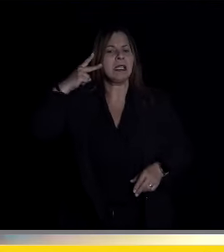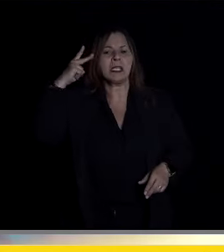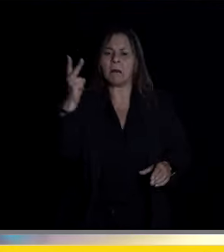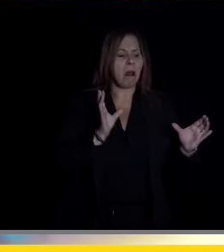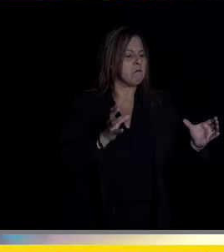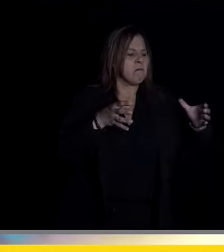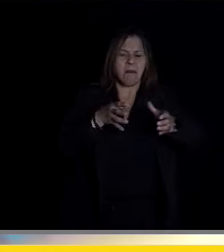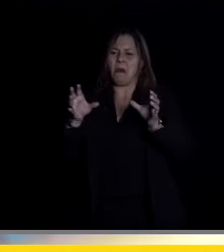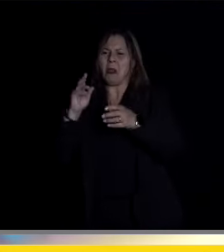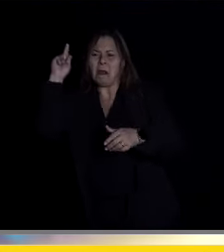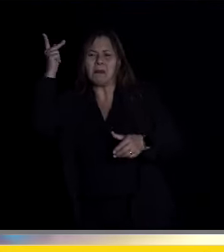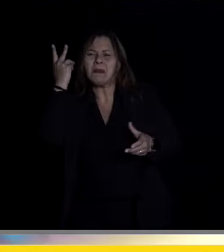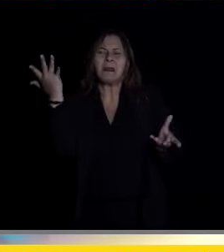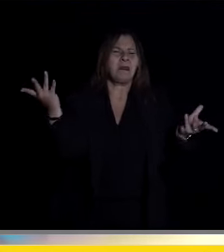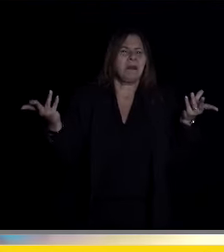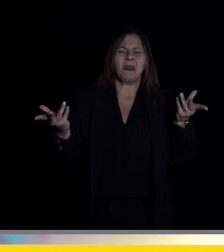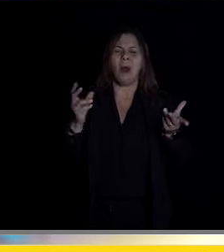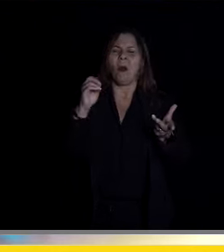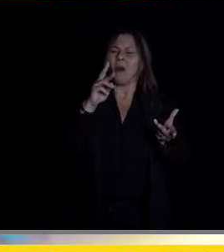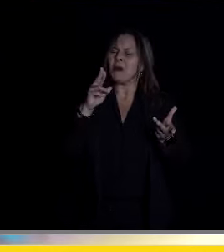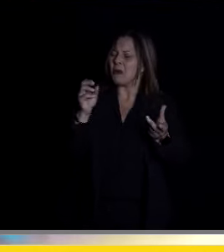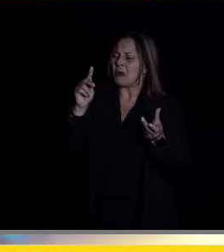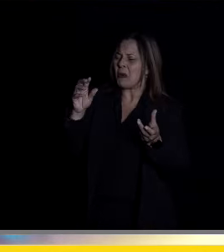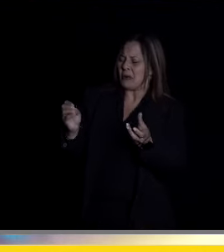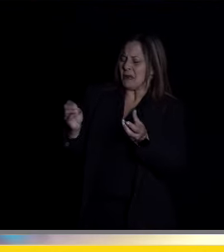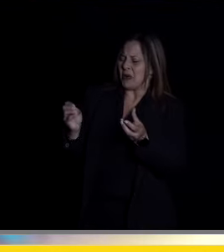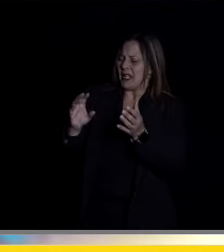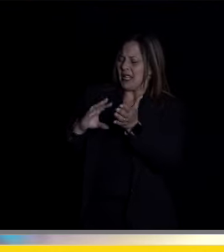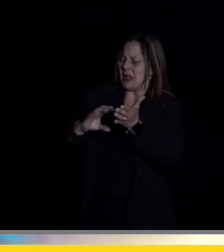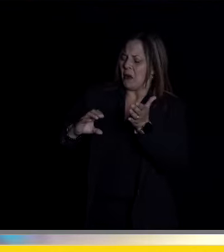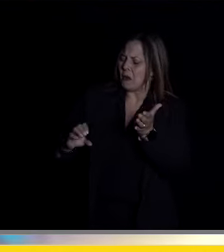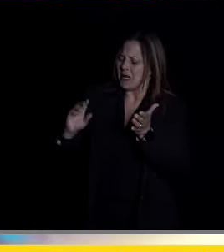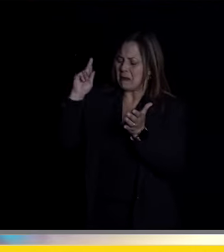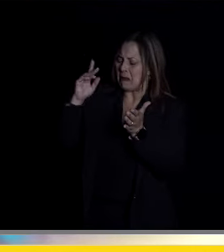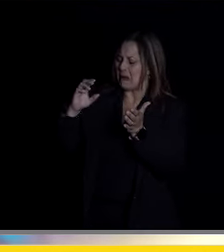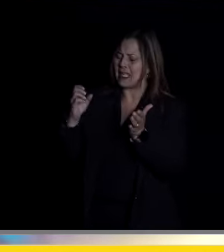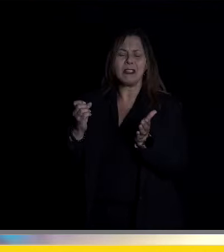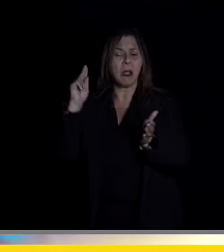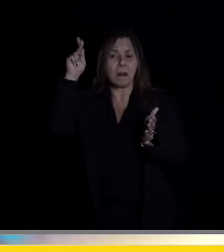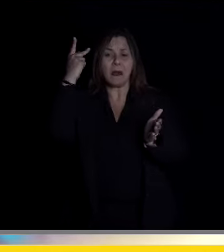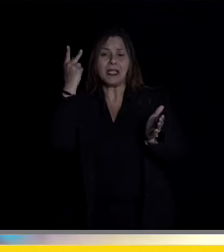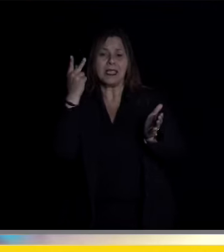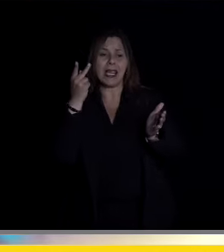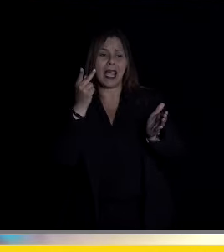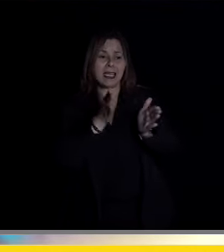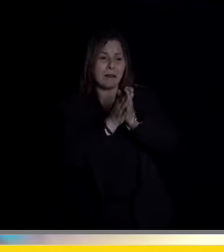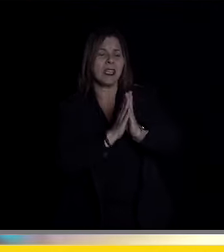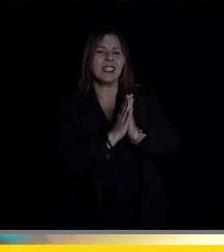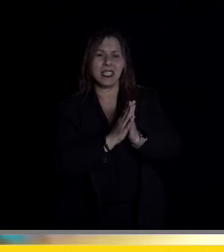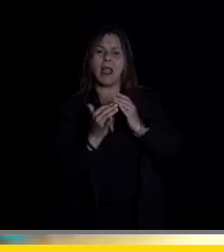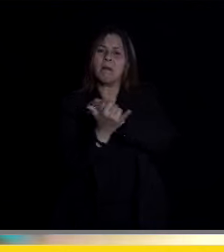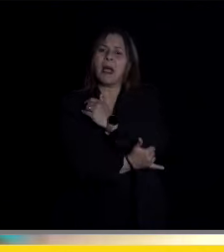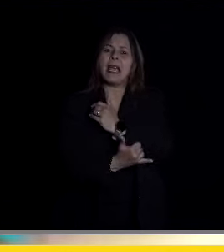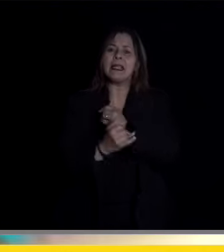políticas cortoplacistas que secuestren el compromiso de la gestión política que exige el país. Este,